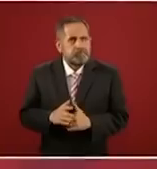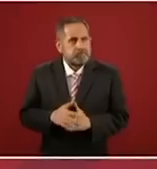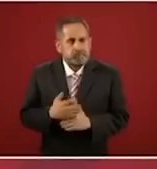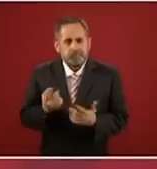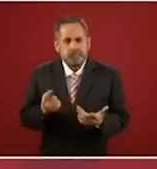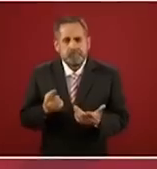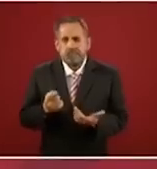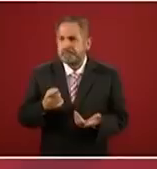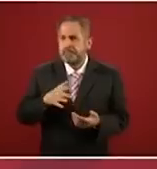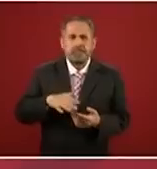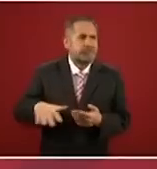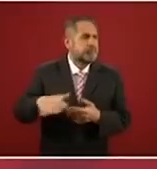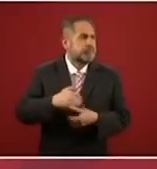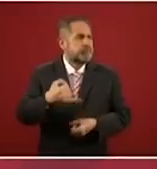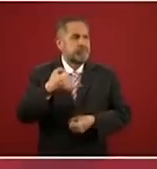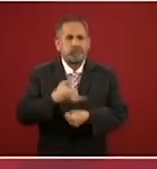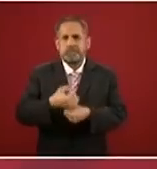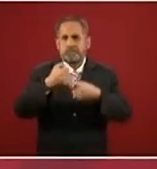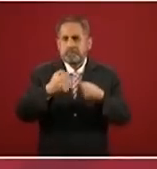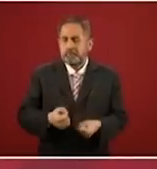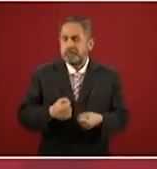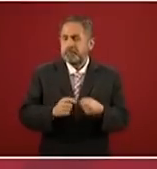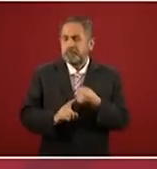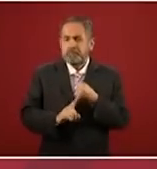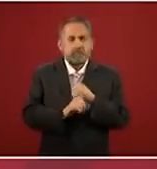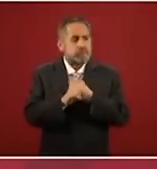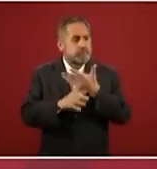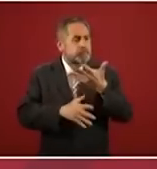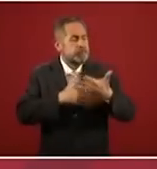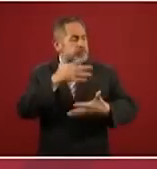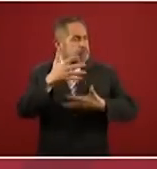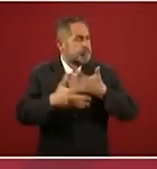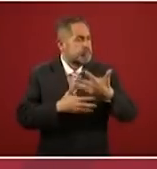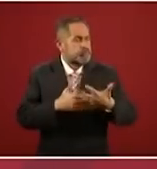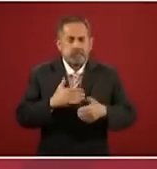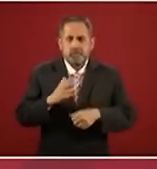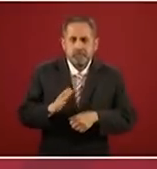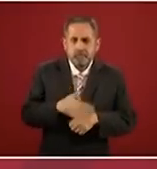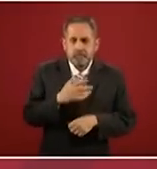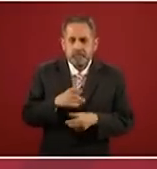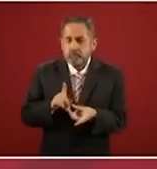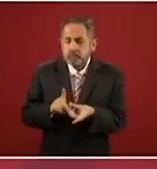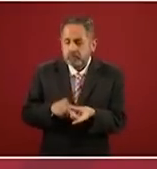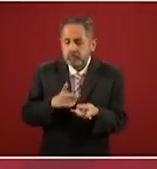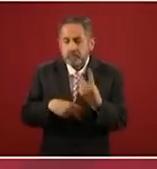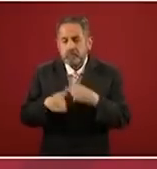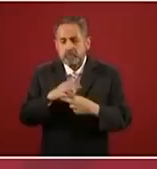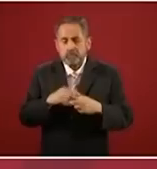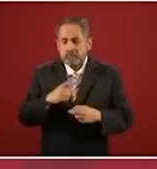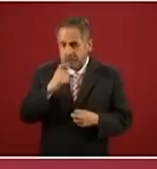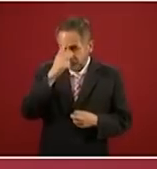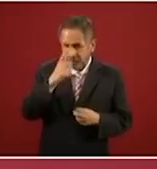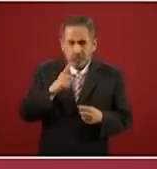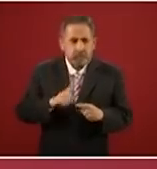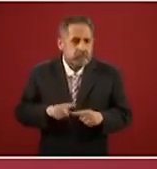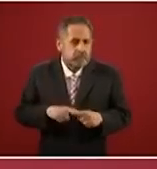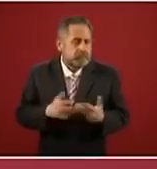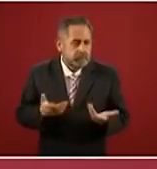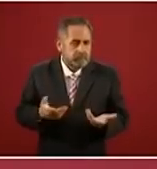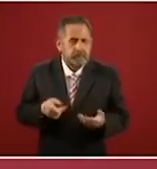la inseguridad y de la violencia las causas que originan el problema